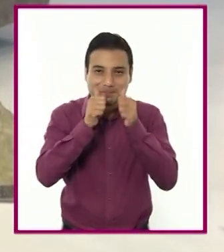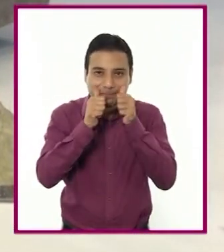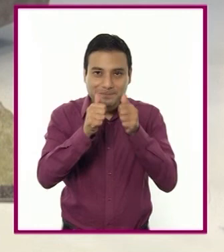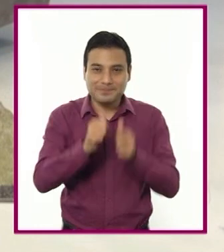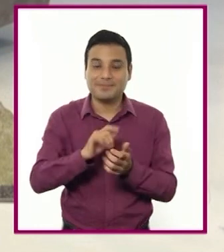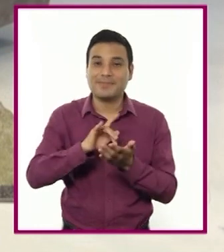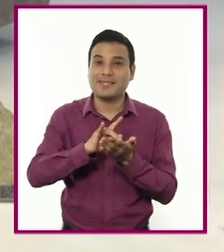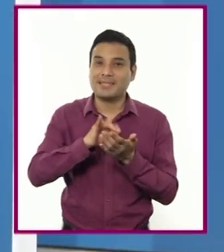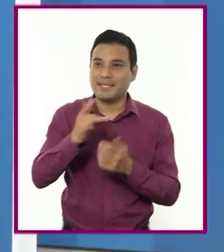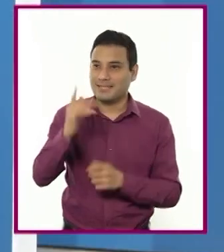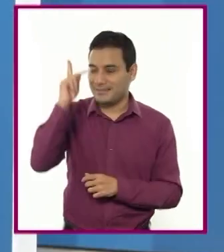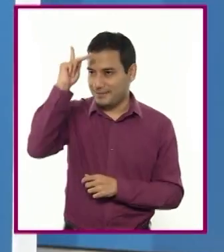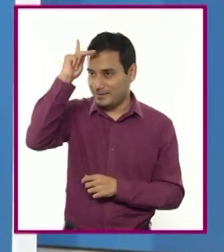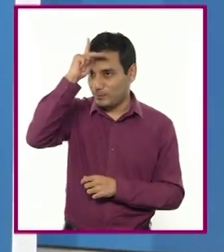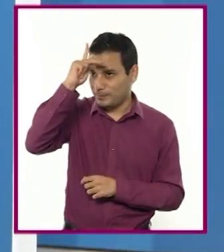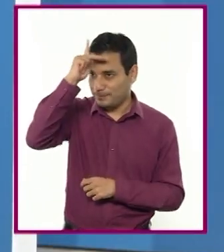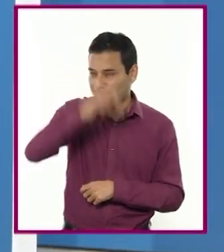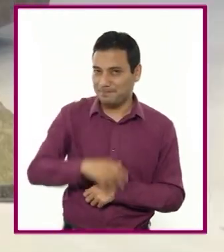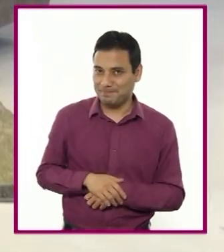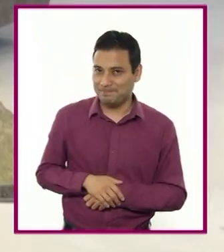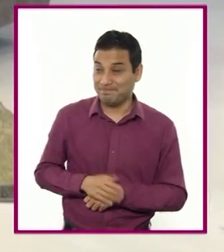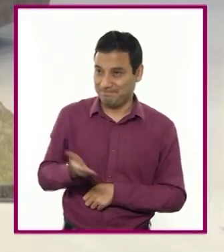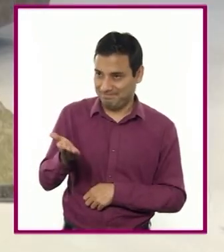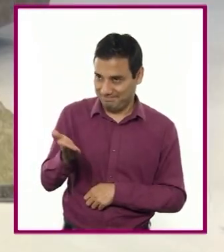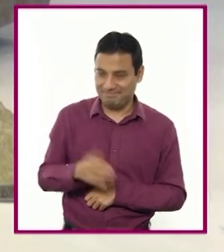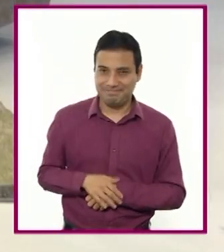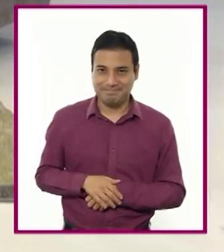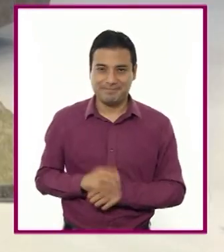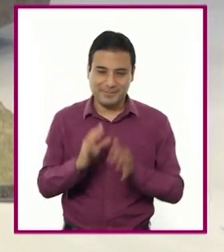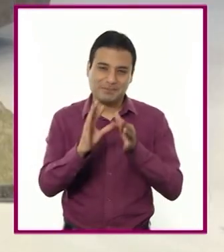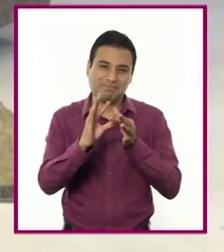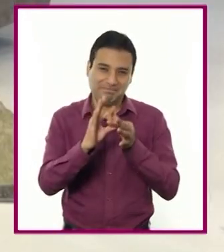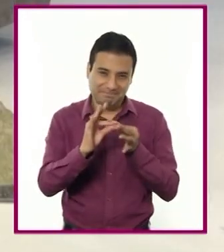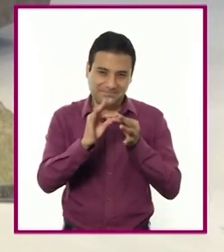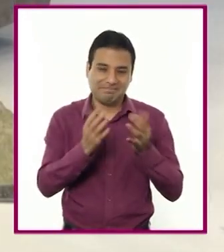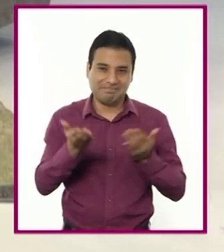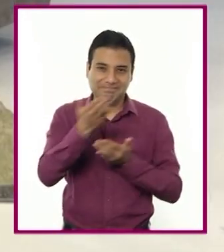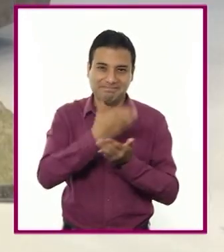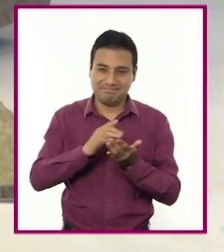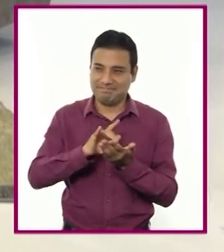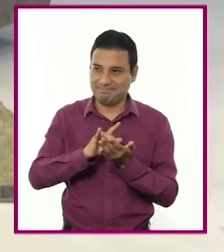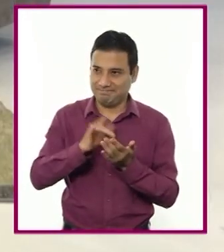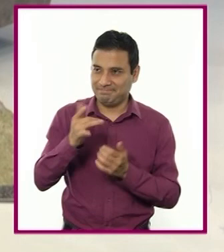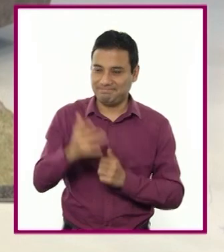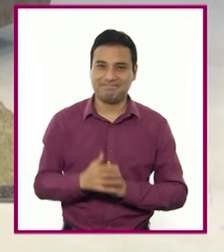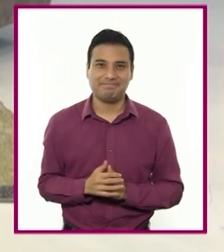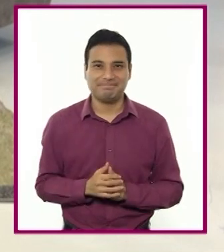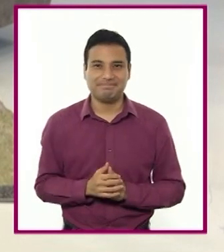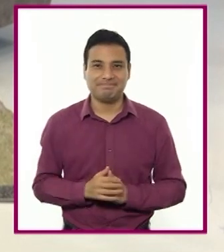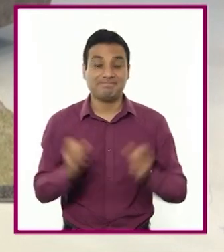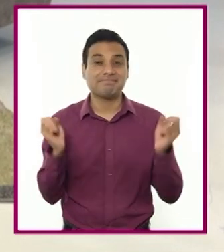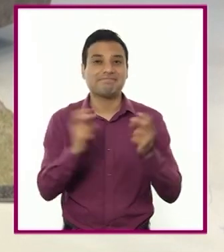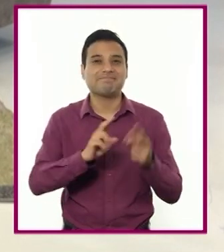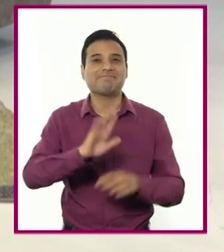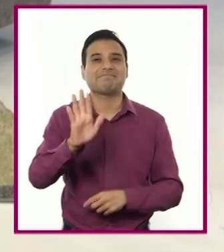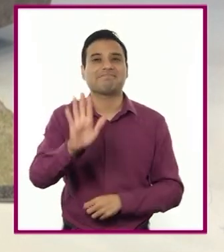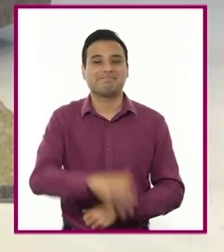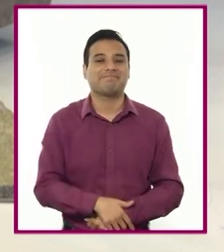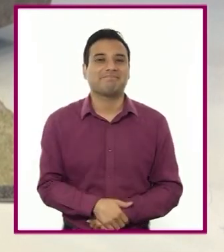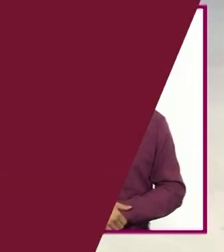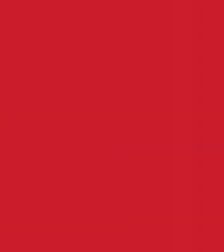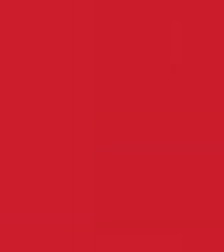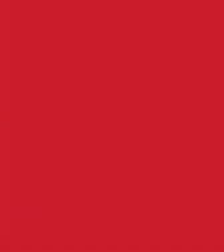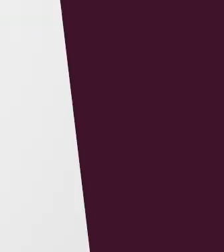Agradecemos a la psicoterapeuta María Guadalupe Vélez por habernos compartido su experiencia. Hasta la próxima.